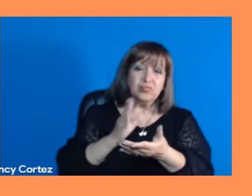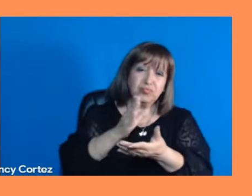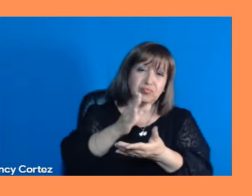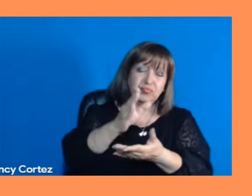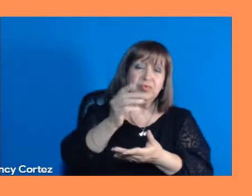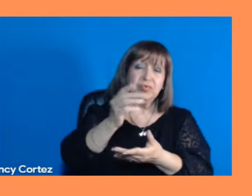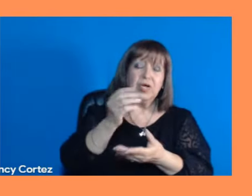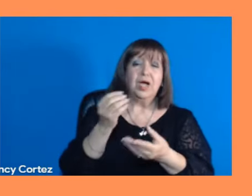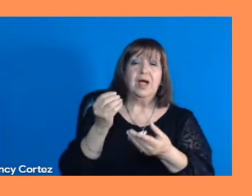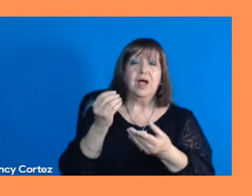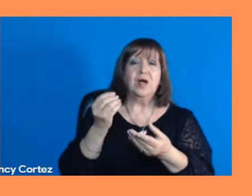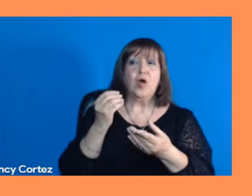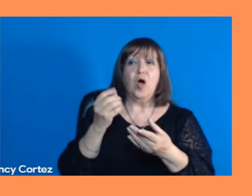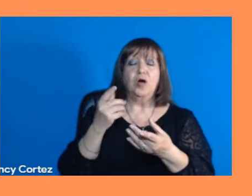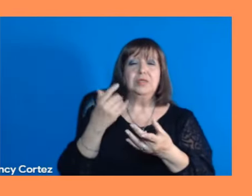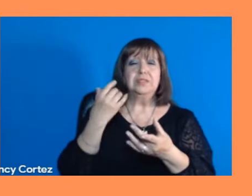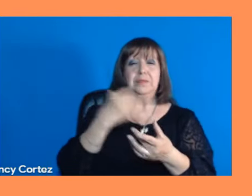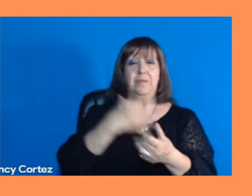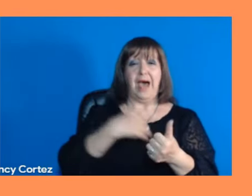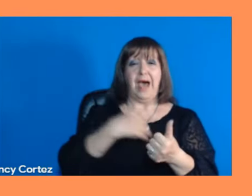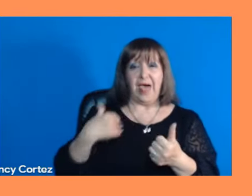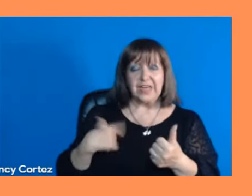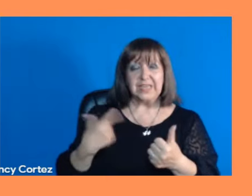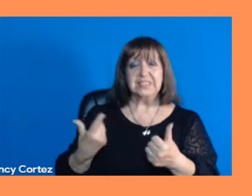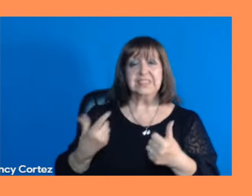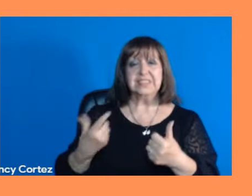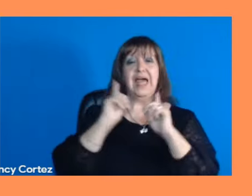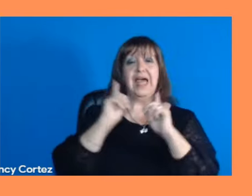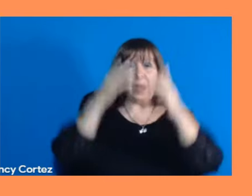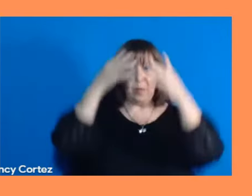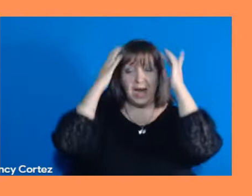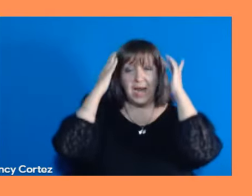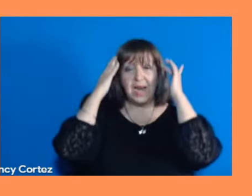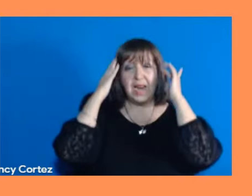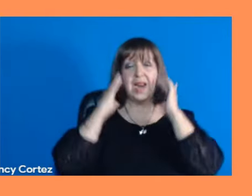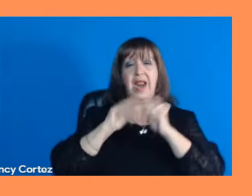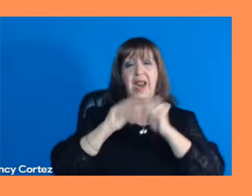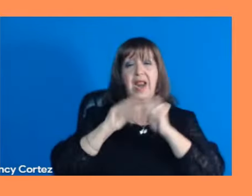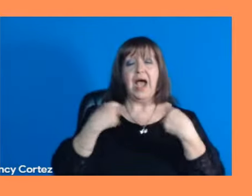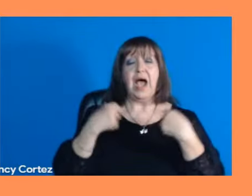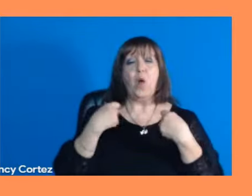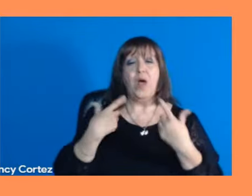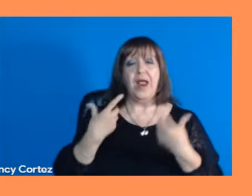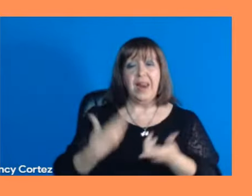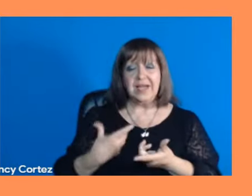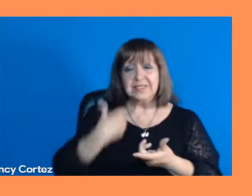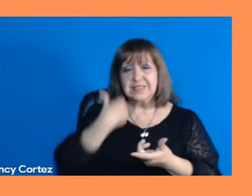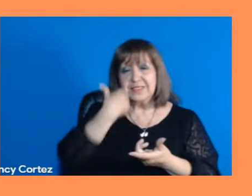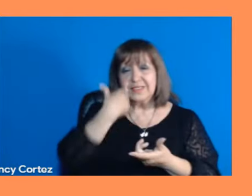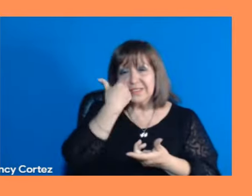las abuelas por memoria, verdad y justicia.